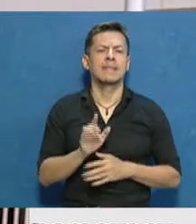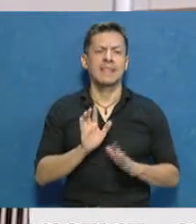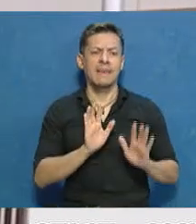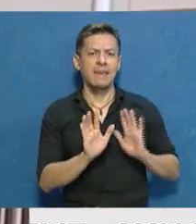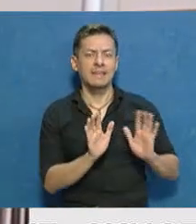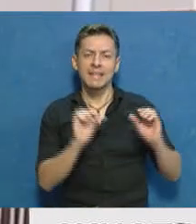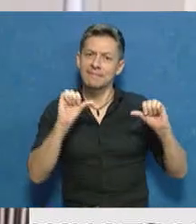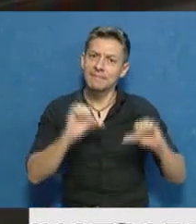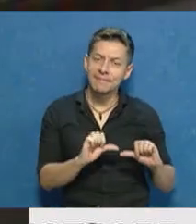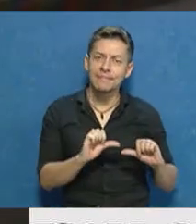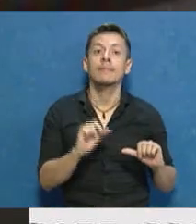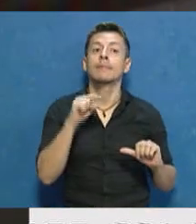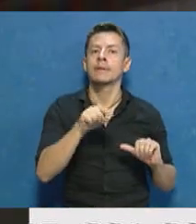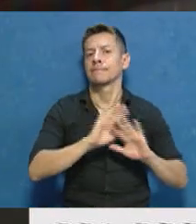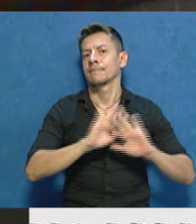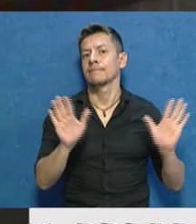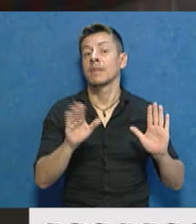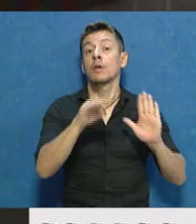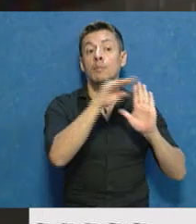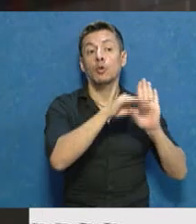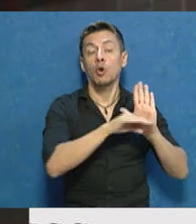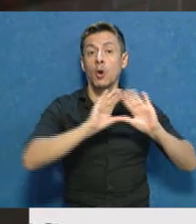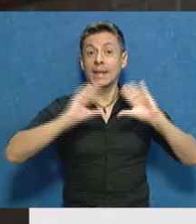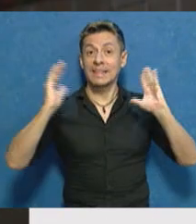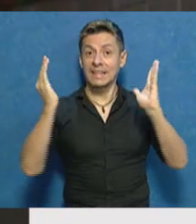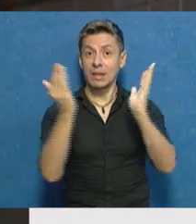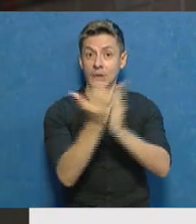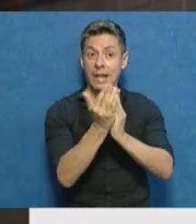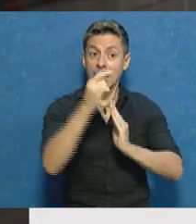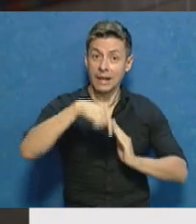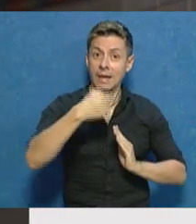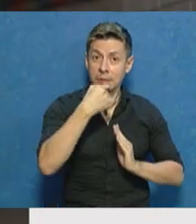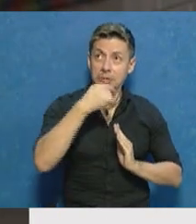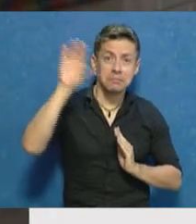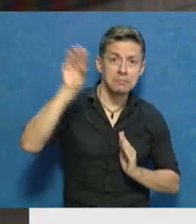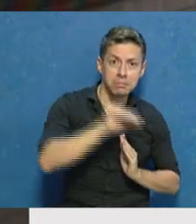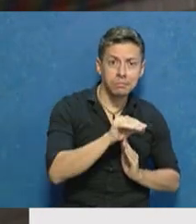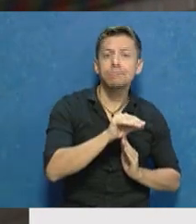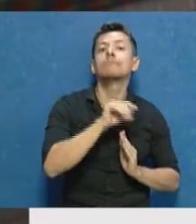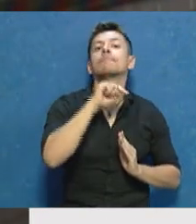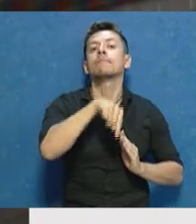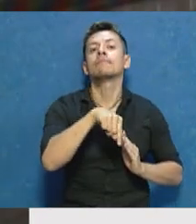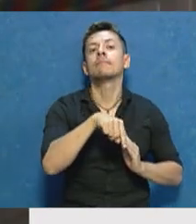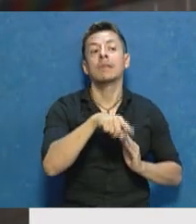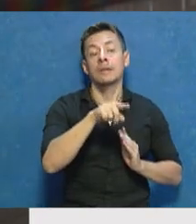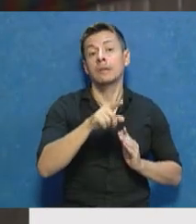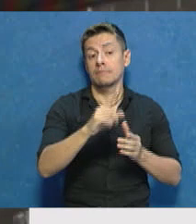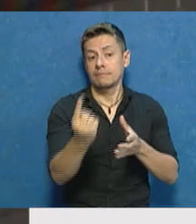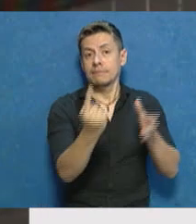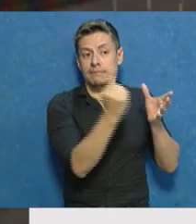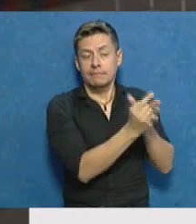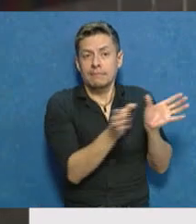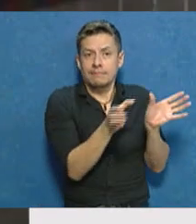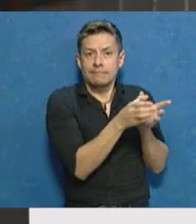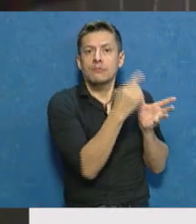Esto alcanzó para que, según el protocolo internacional que se utiliza en nuestra provincia, quede en aislamiento en el hospital Shestakov de San